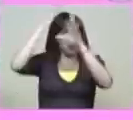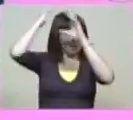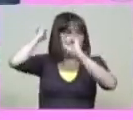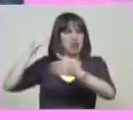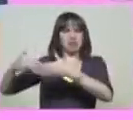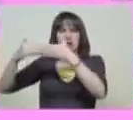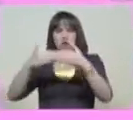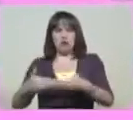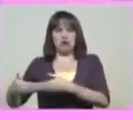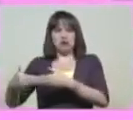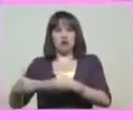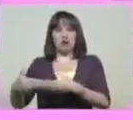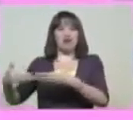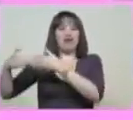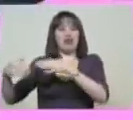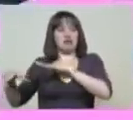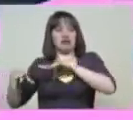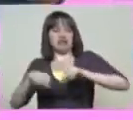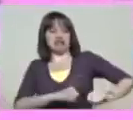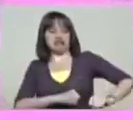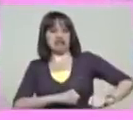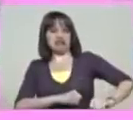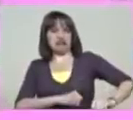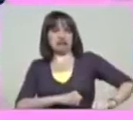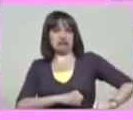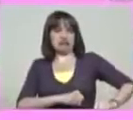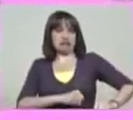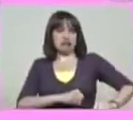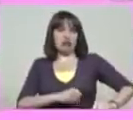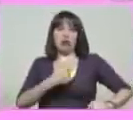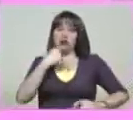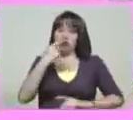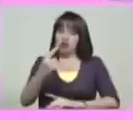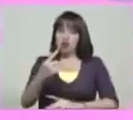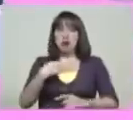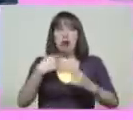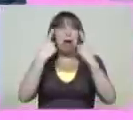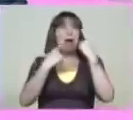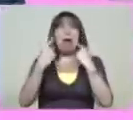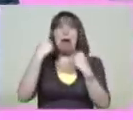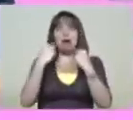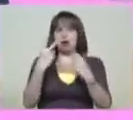el imperialismo. Sin lloriquear, todo esto lo digo sin lloriquear.